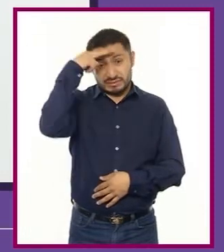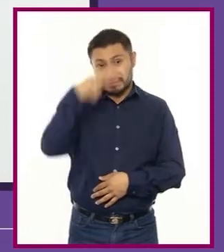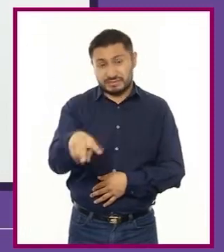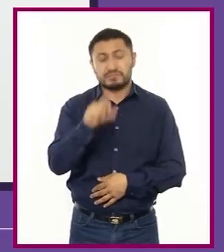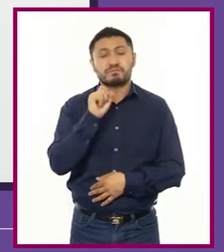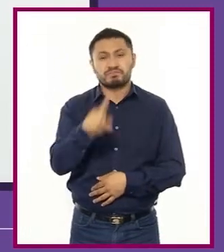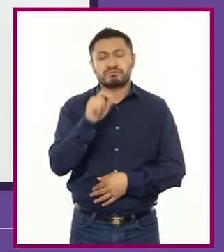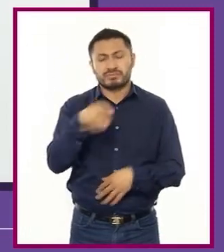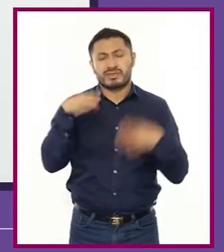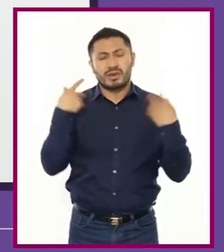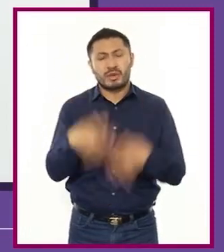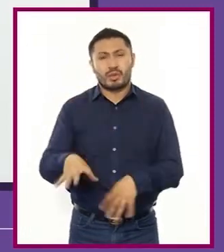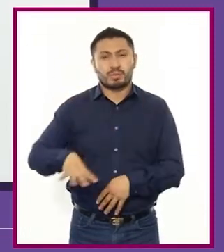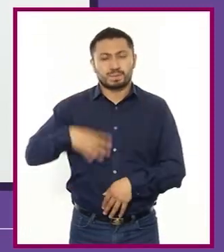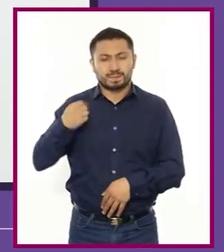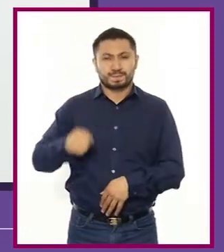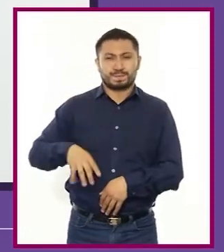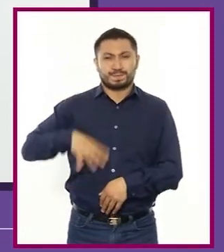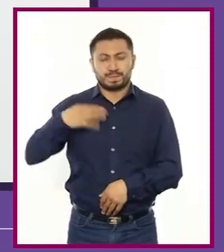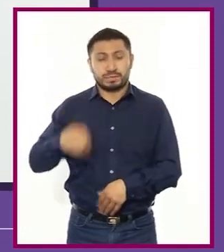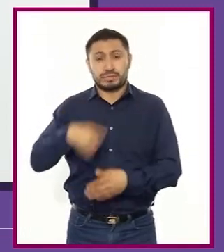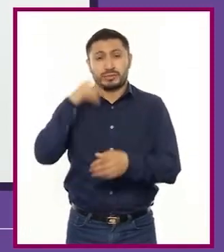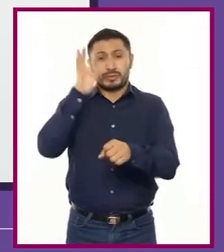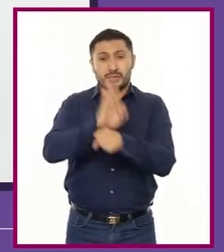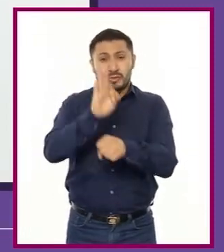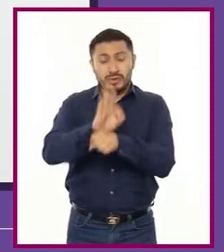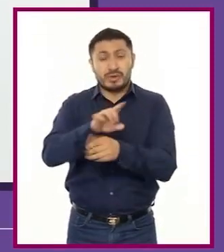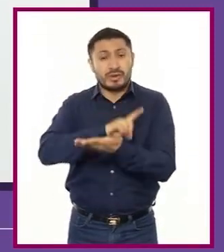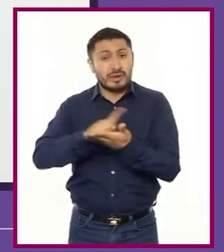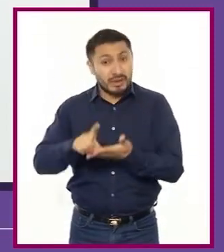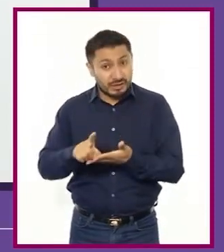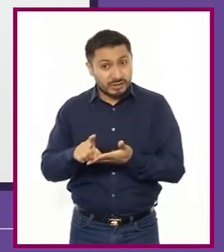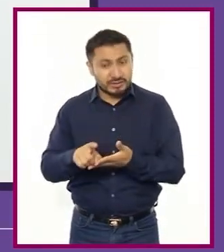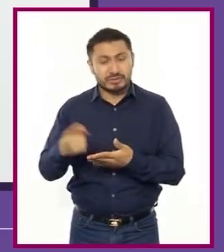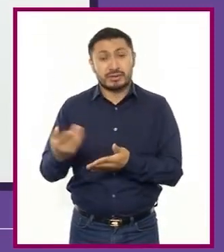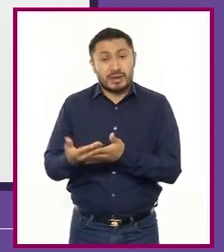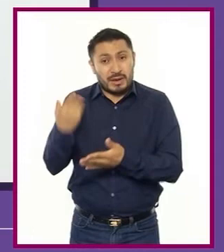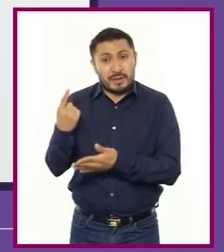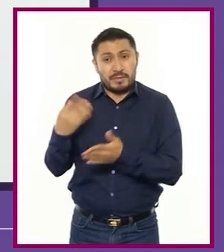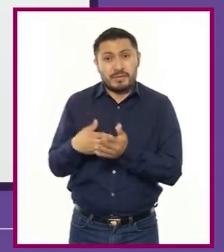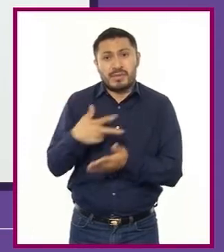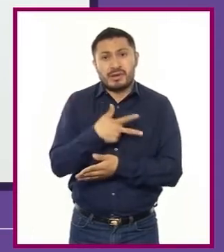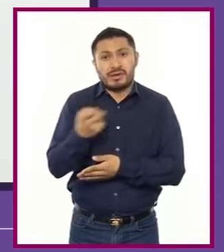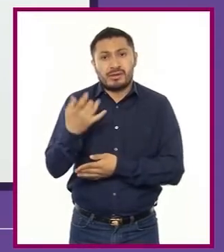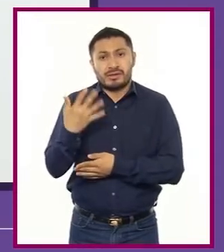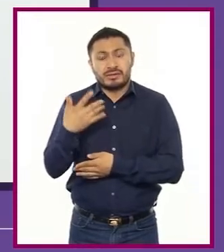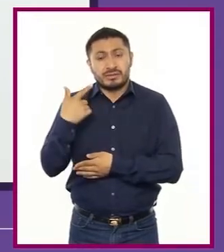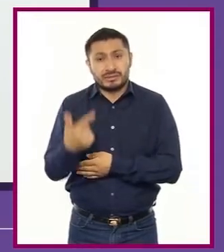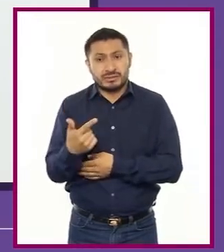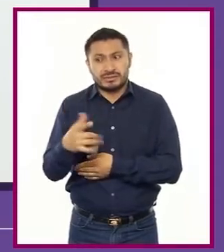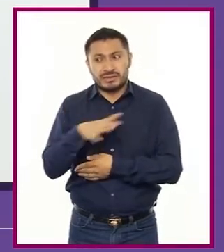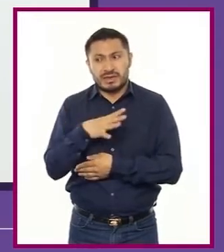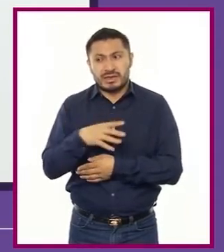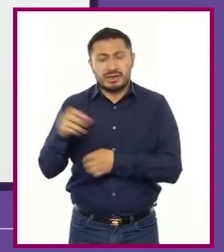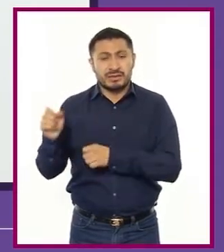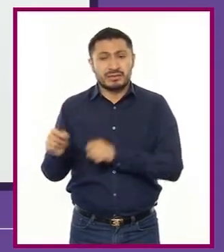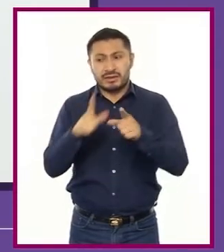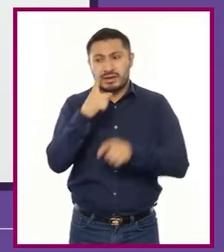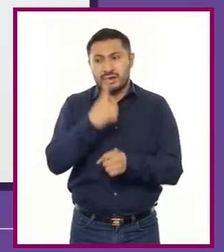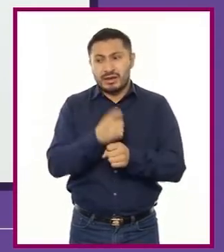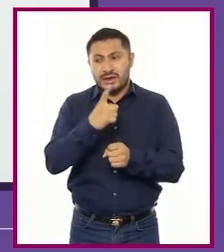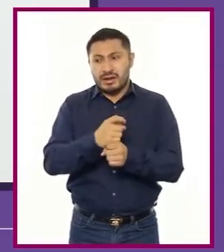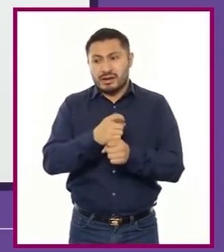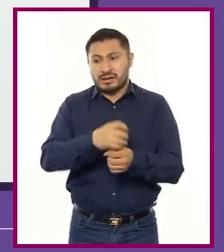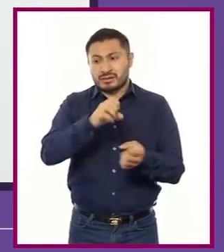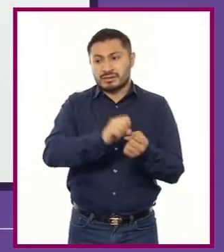dado largas batallas por sus derechos. En 1857 se expidió la primera